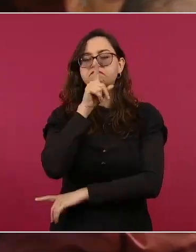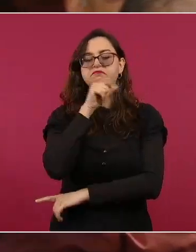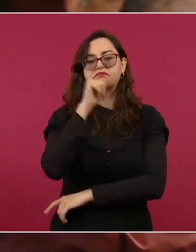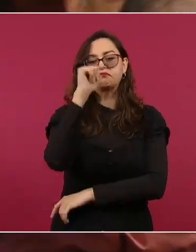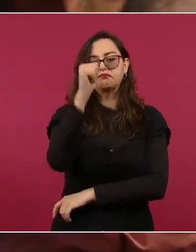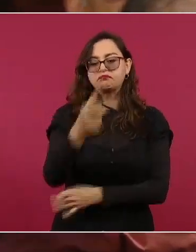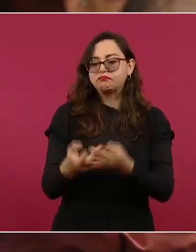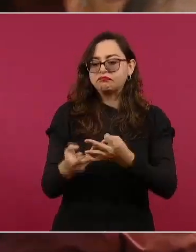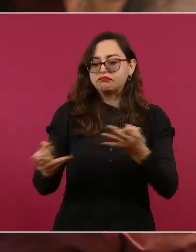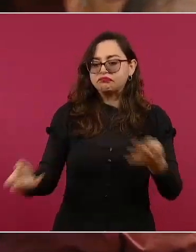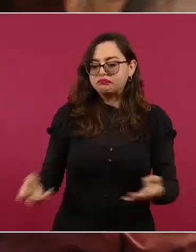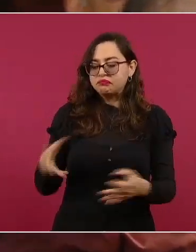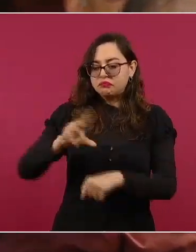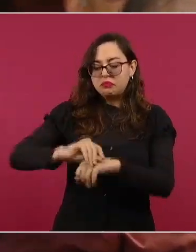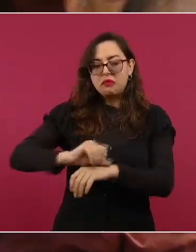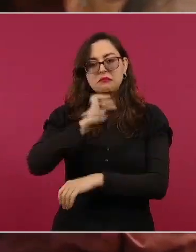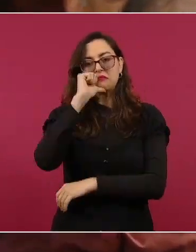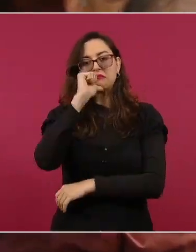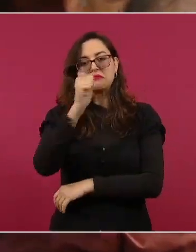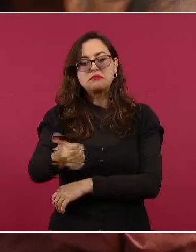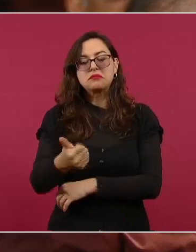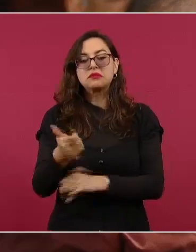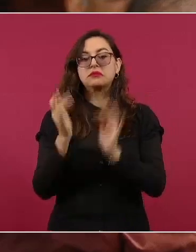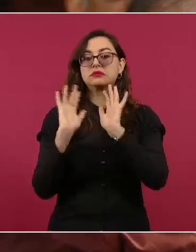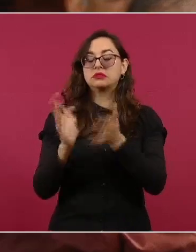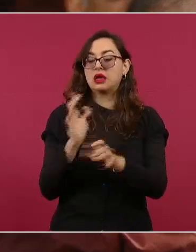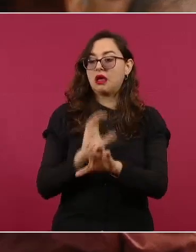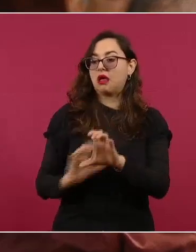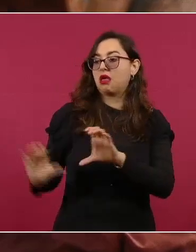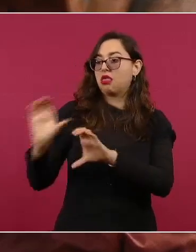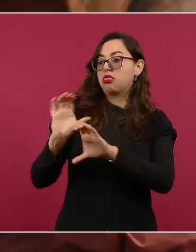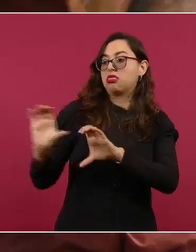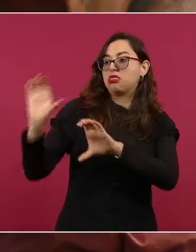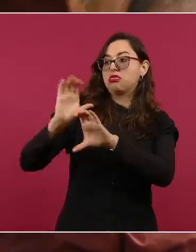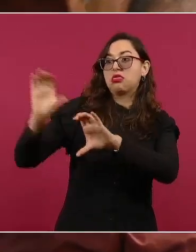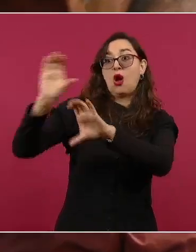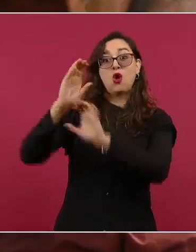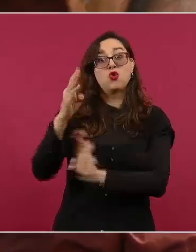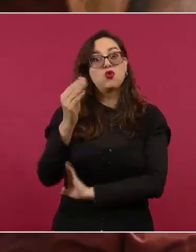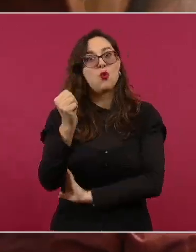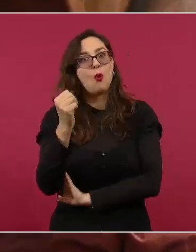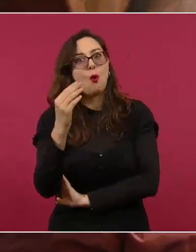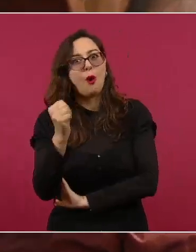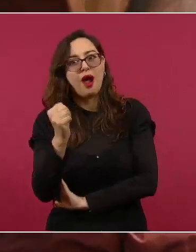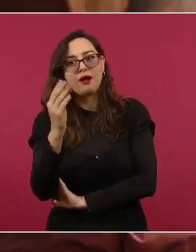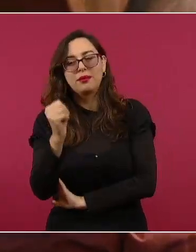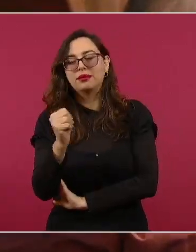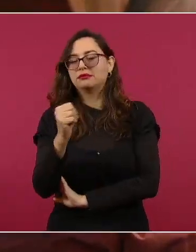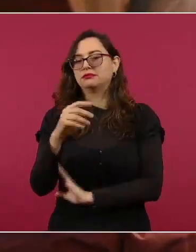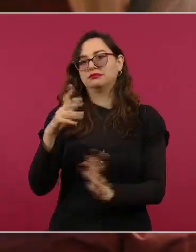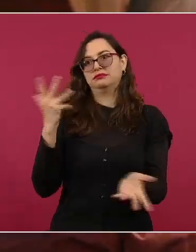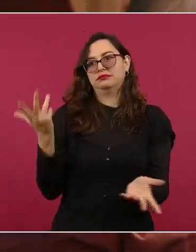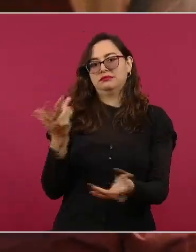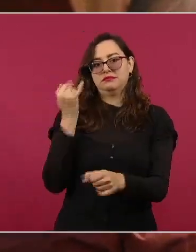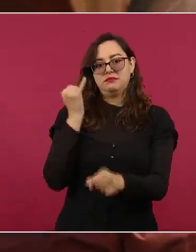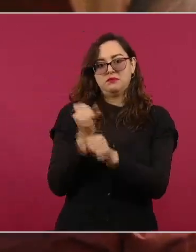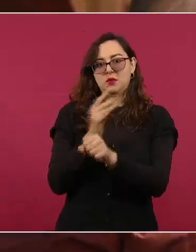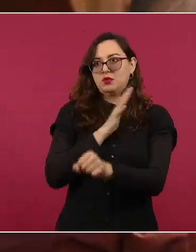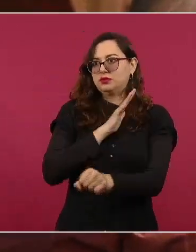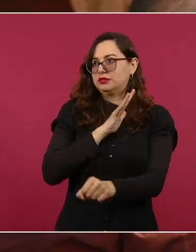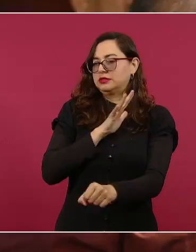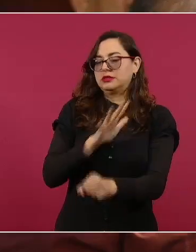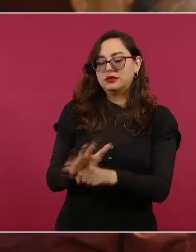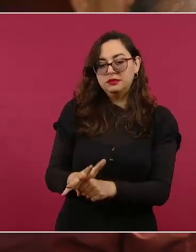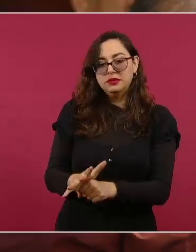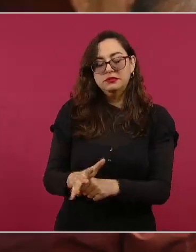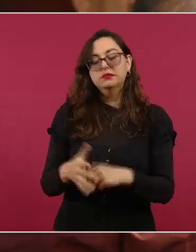uso de suelo, y ya van en el noveno piso, excediendo el límite permitido. Gracias a usted, señor presidente, la secretaria